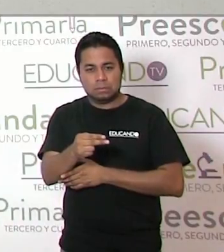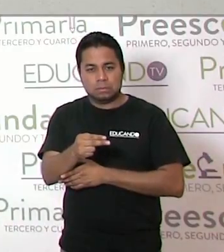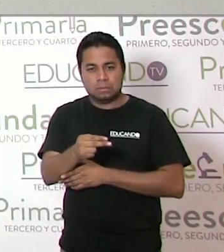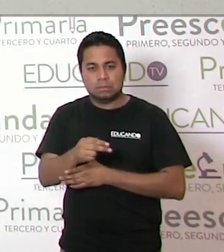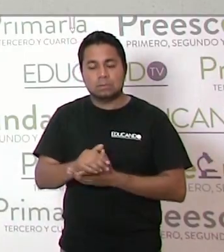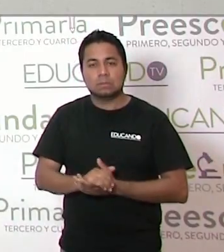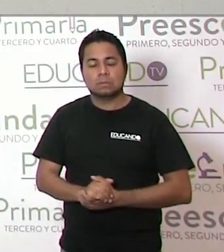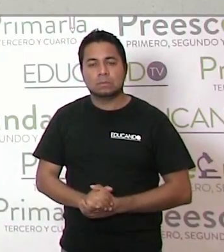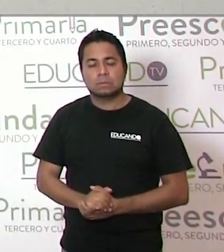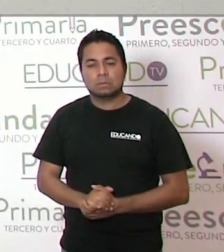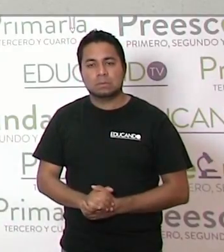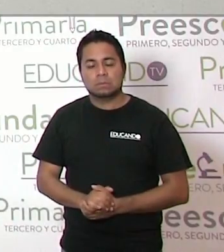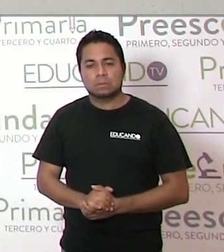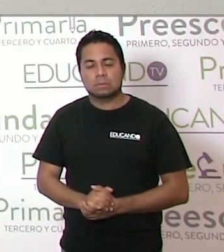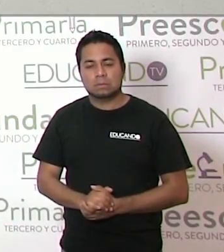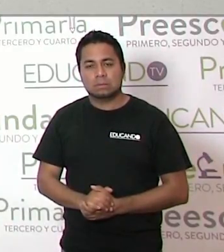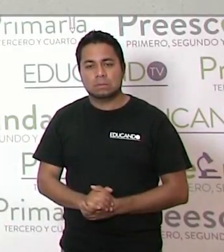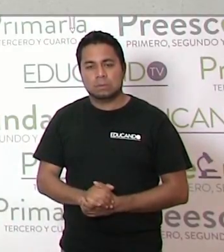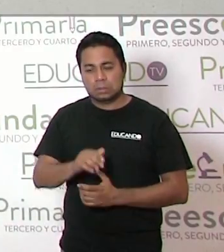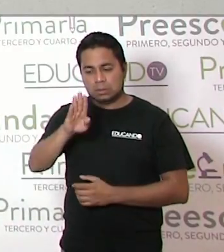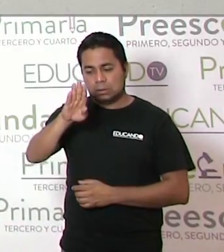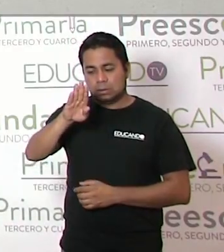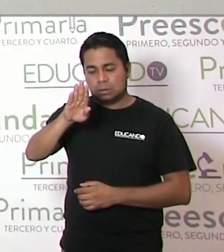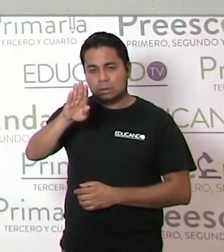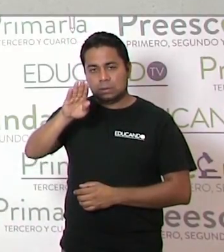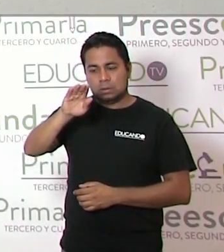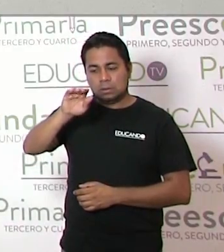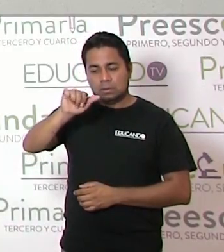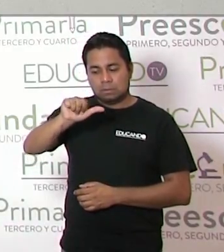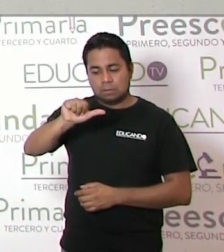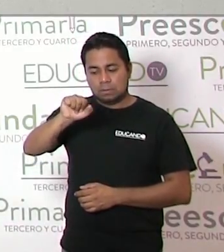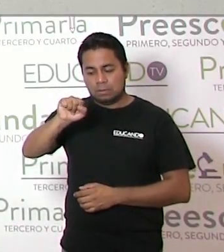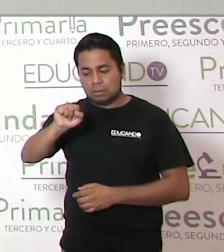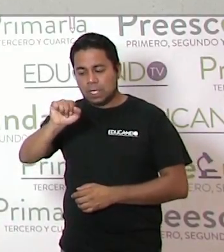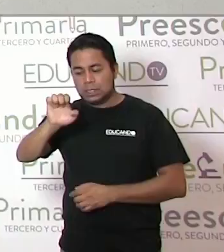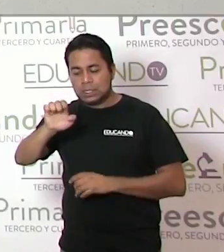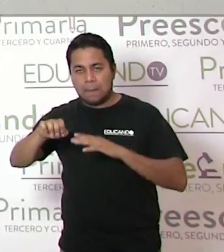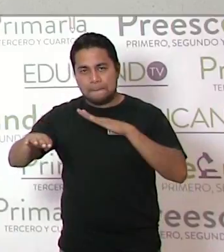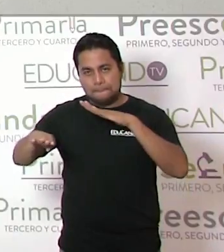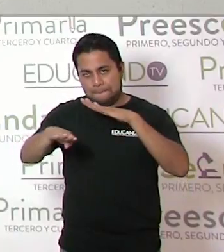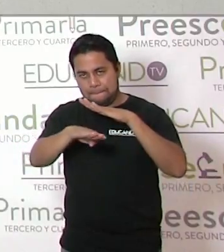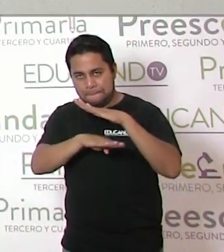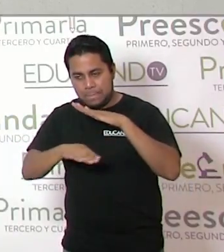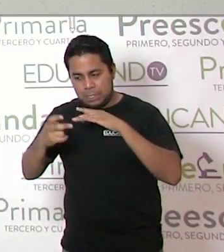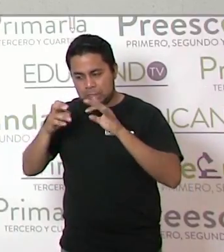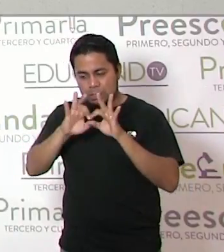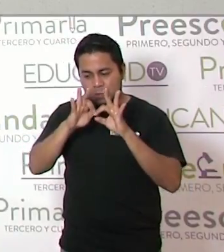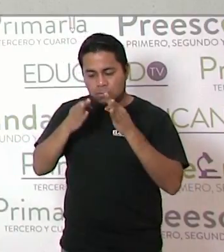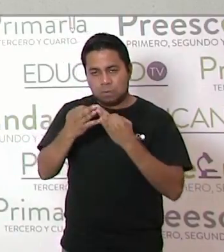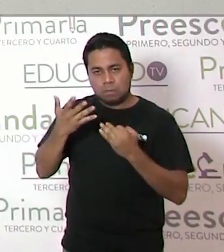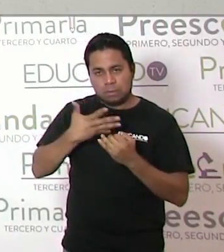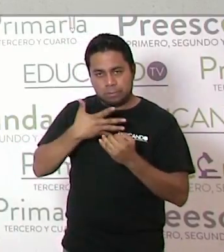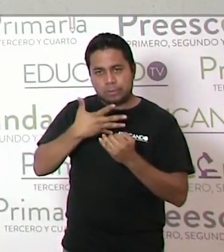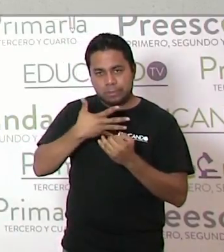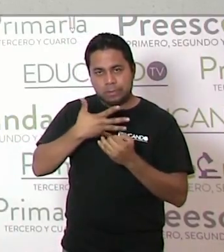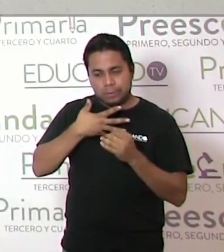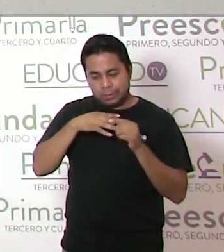base. ¿Sí? Es la forma que tiene este cono.